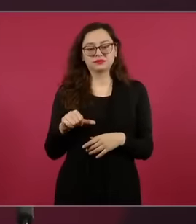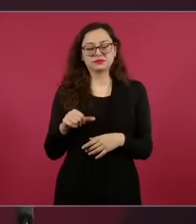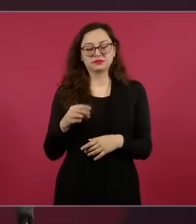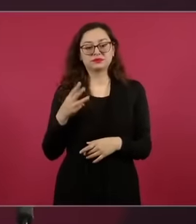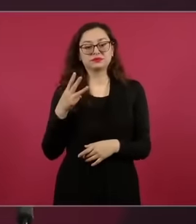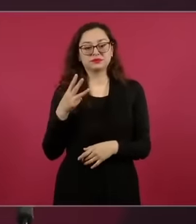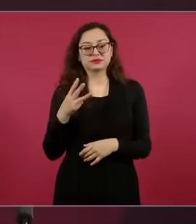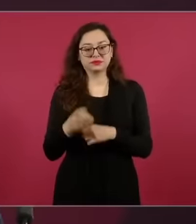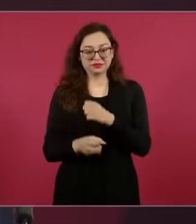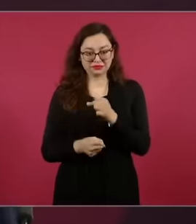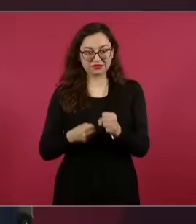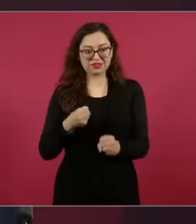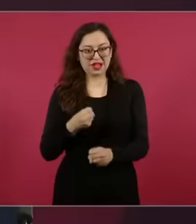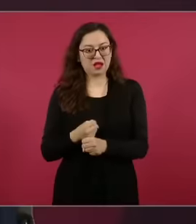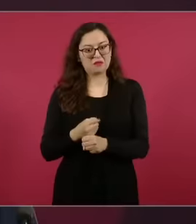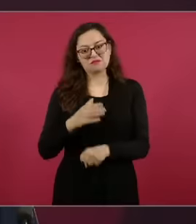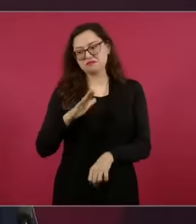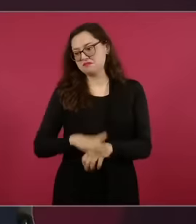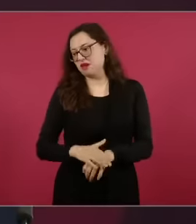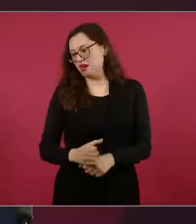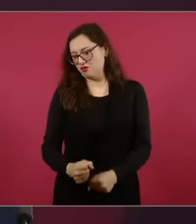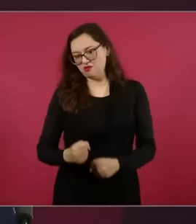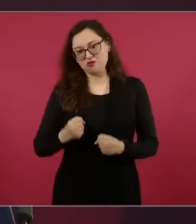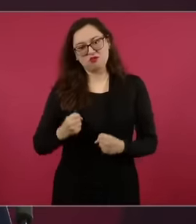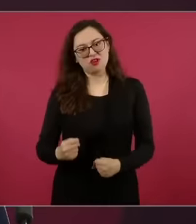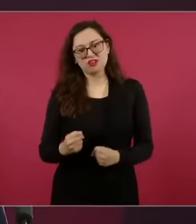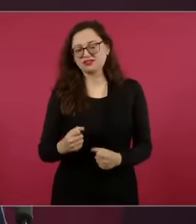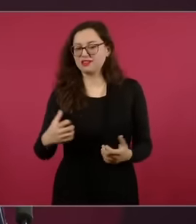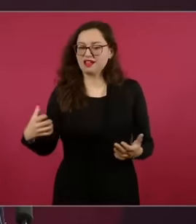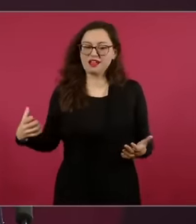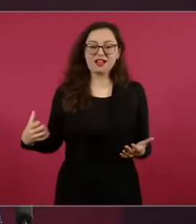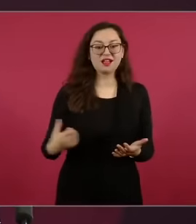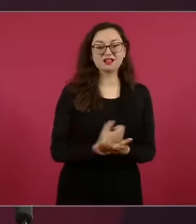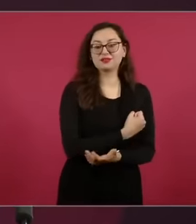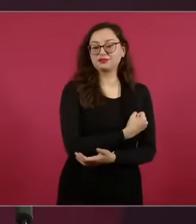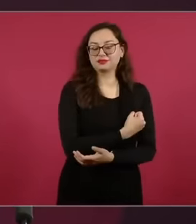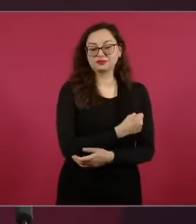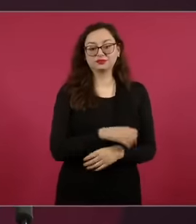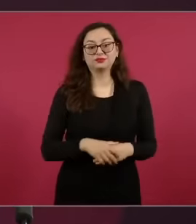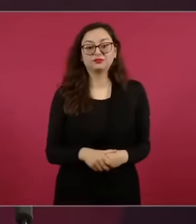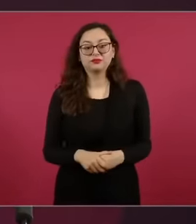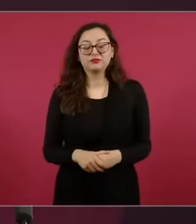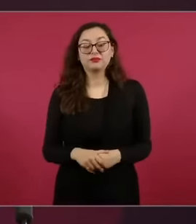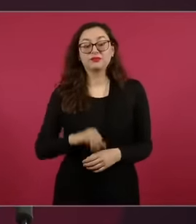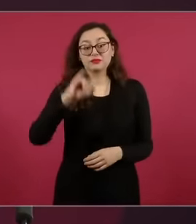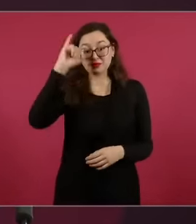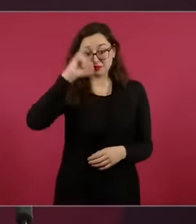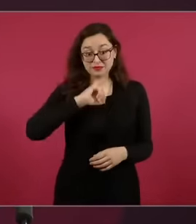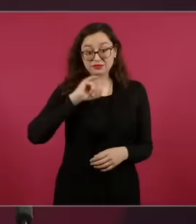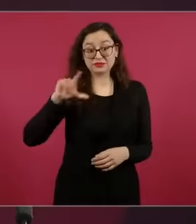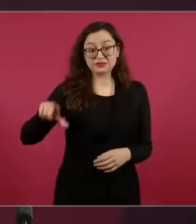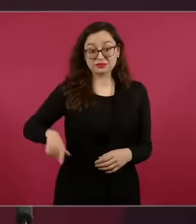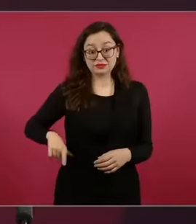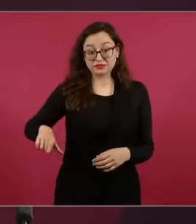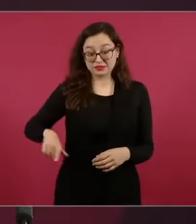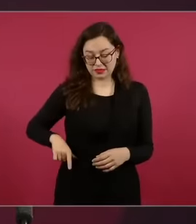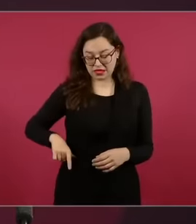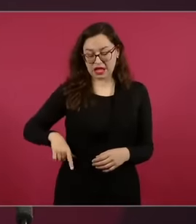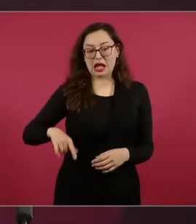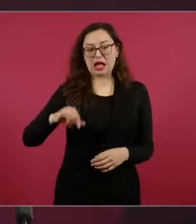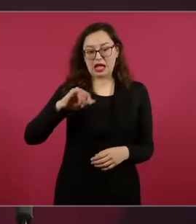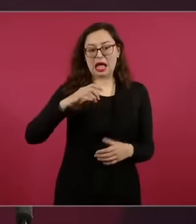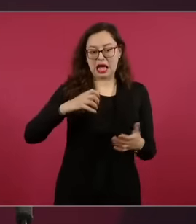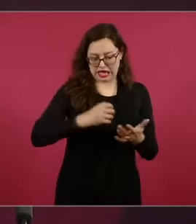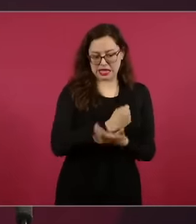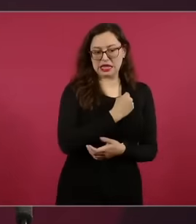3 años, ganamos con. En esa ocasión, cuando yo gano la jefatura de gobierno, no ganamos la mayoría en